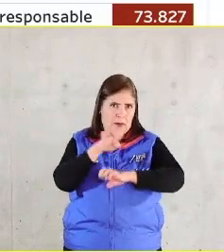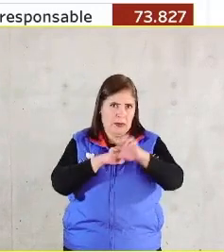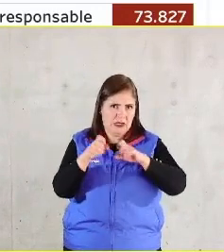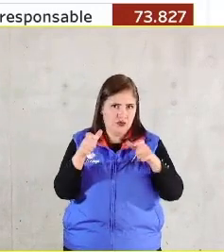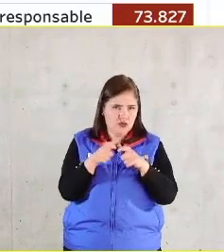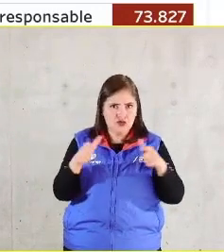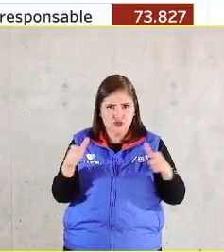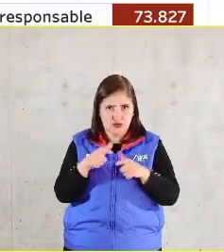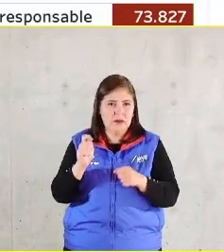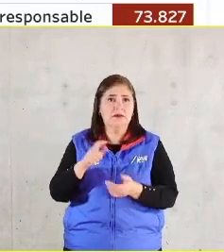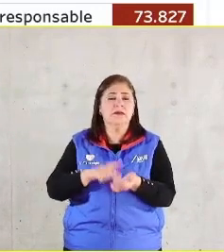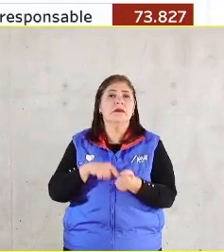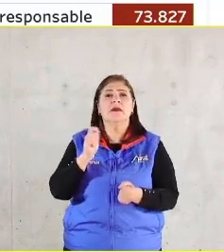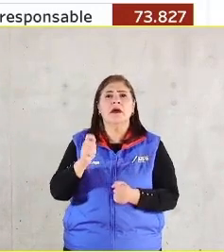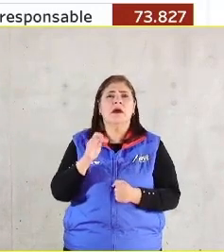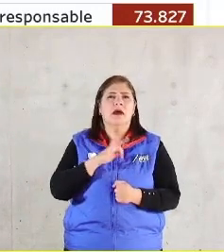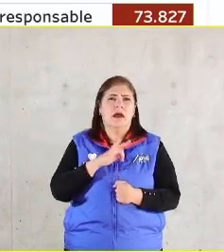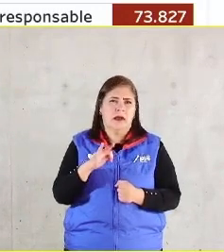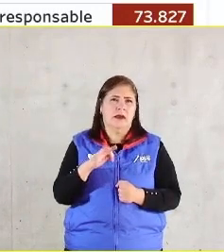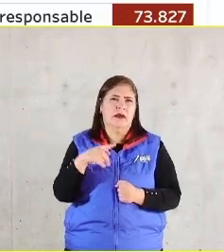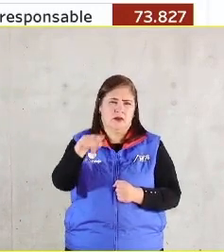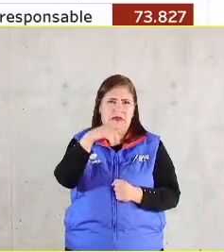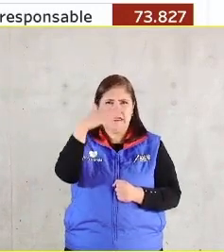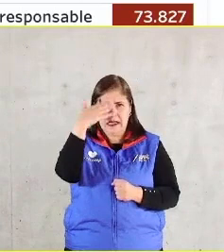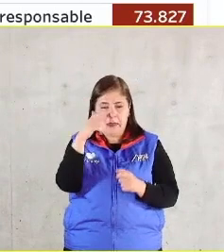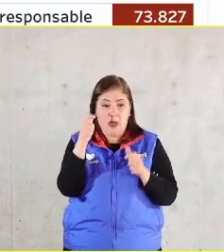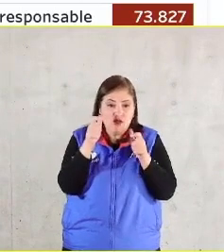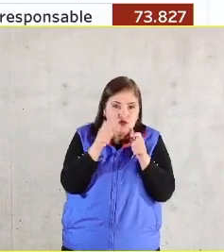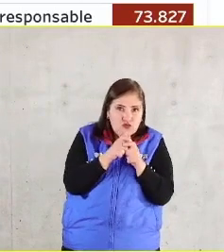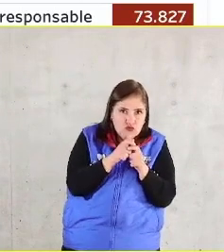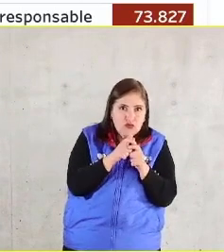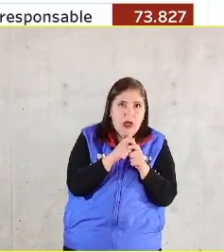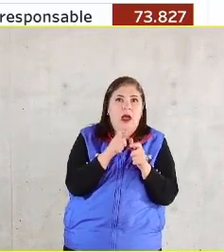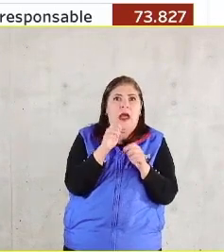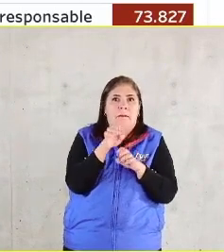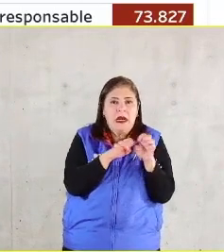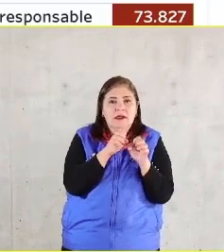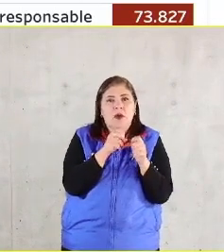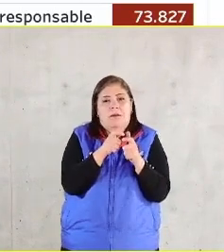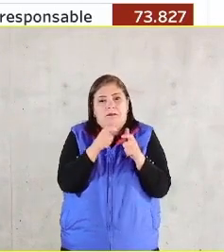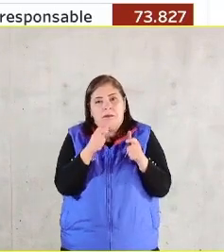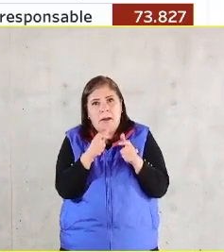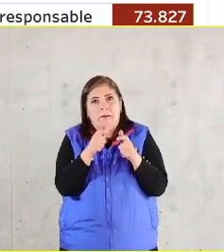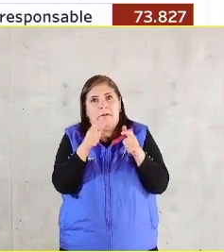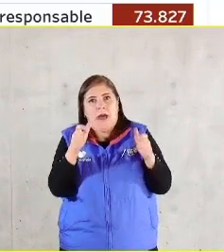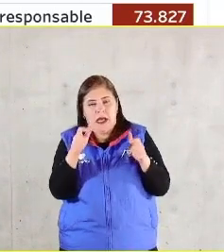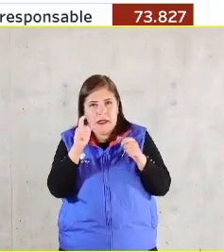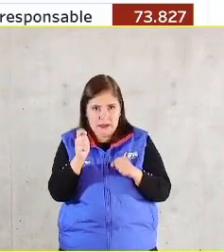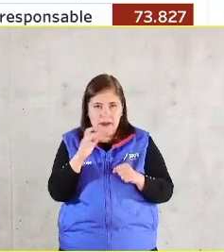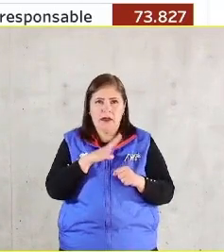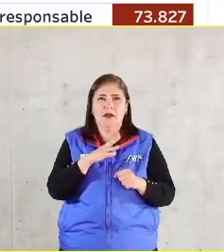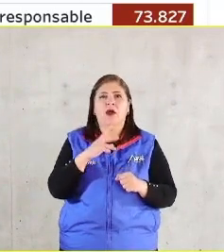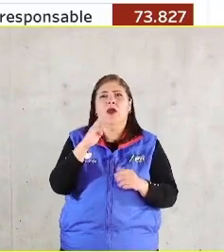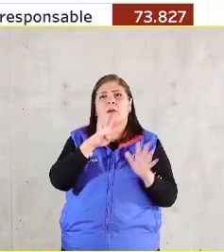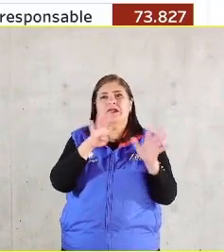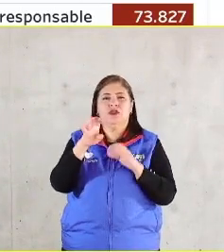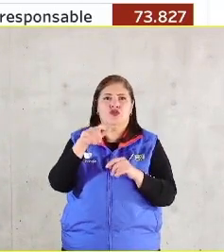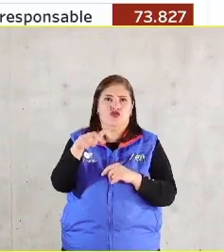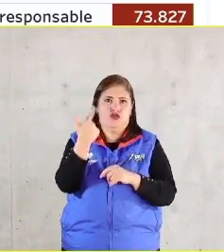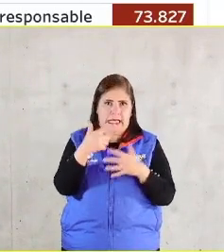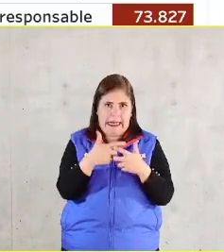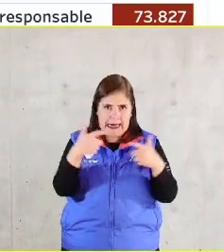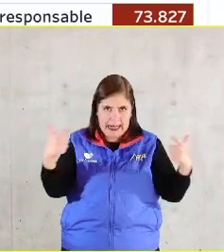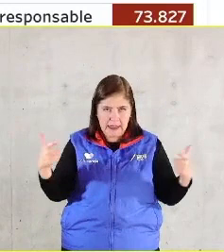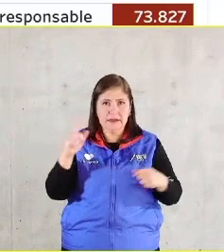ustedes ven, están distribuidas en pequeñas, medianas y micros, ¿sí? Tenemos 912 grandes,